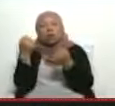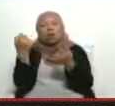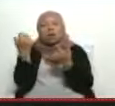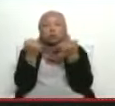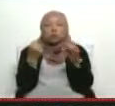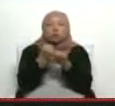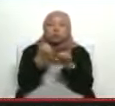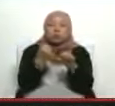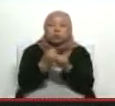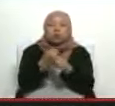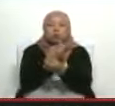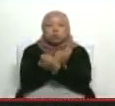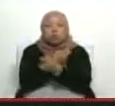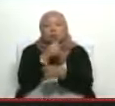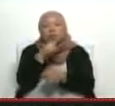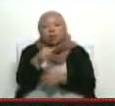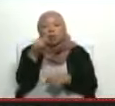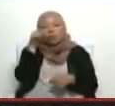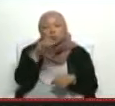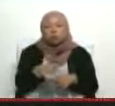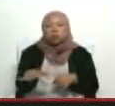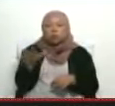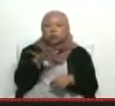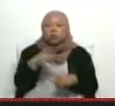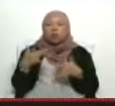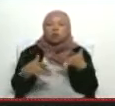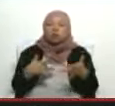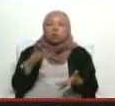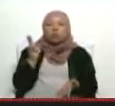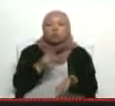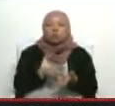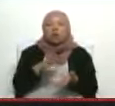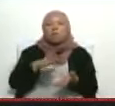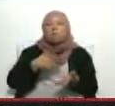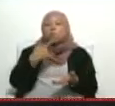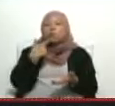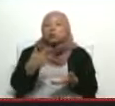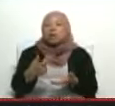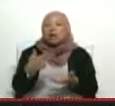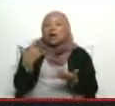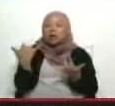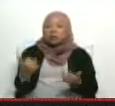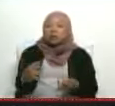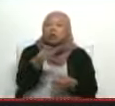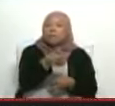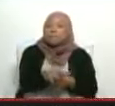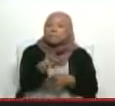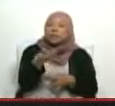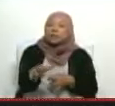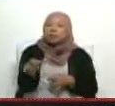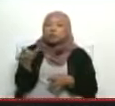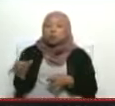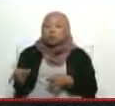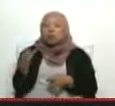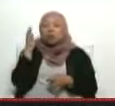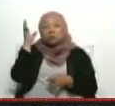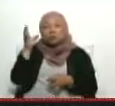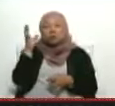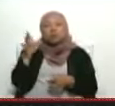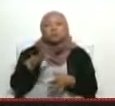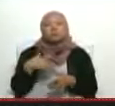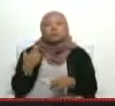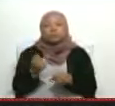criminales, genocidas, para luego decir que son presos de conciencia, que ellos